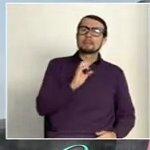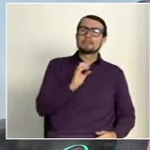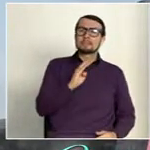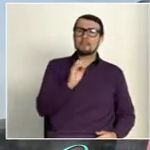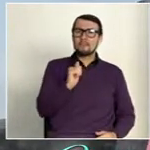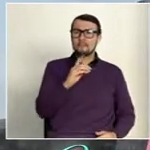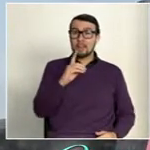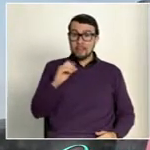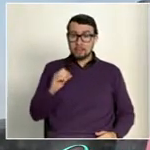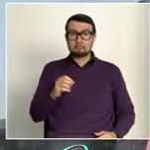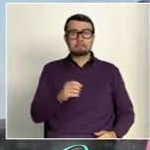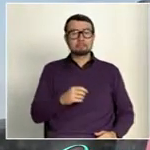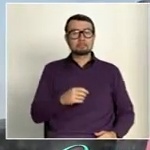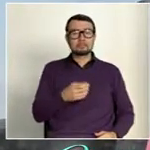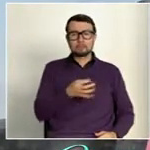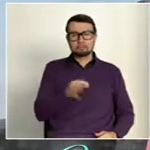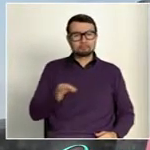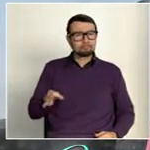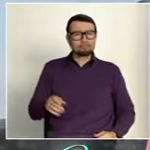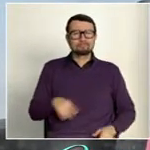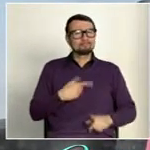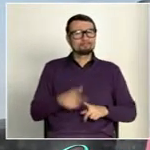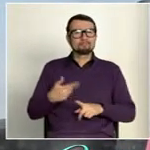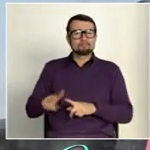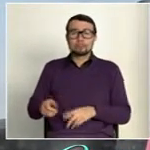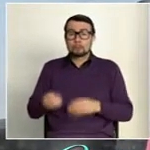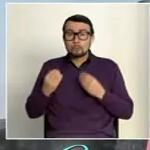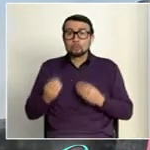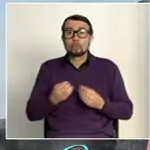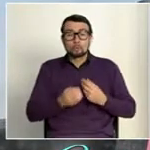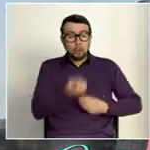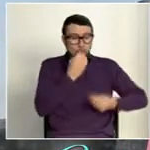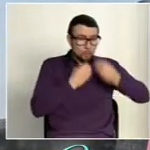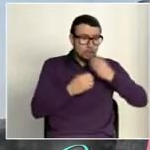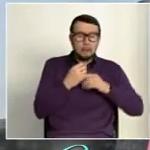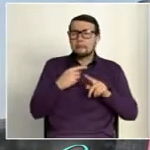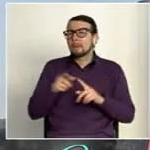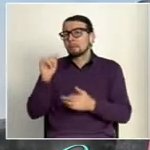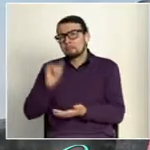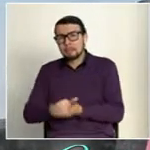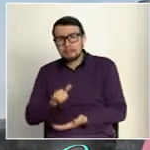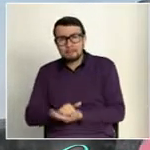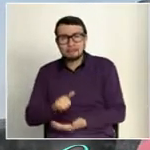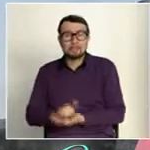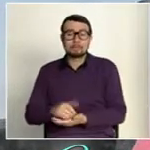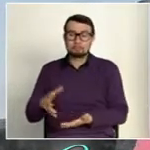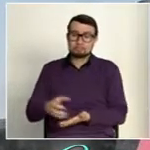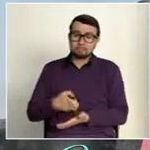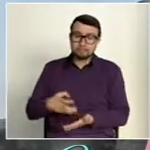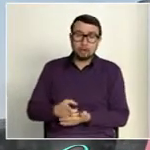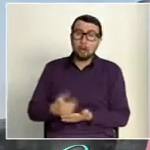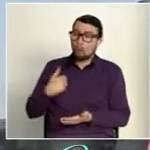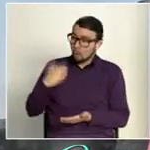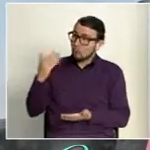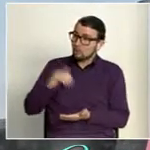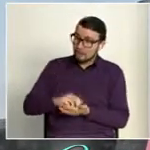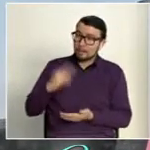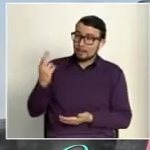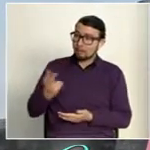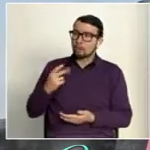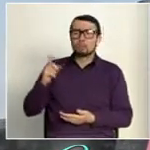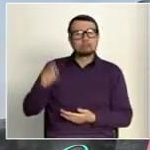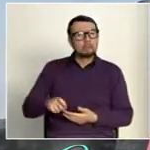aparte de los granos. Tenemos, o sea, muchos alimentos, pero nosotros tenemos que, repito y reitero otra vez, debemos comenzar